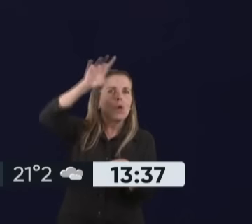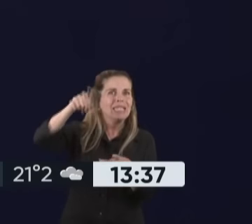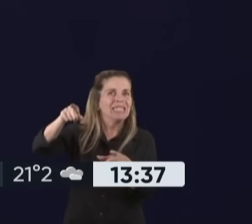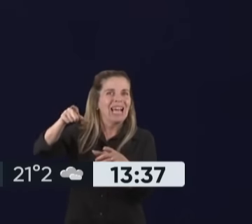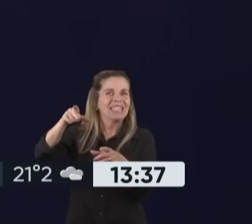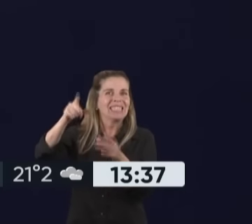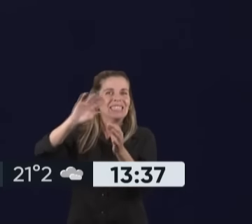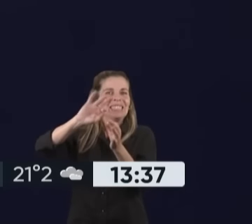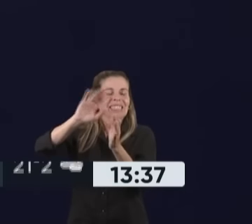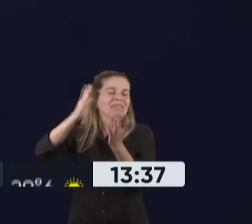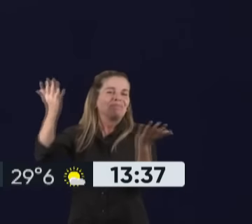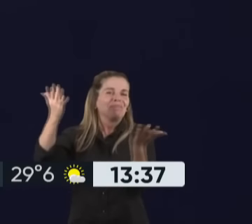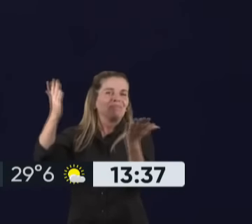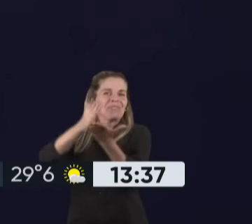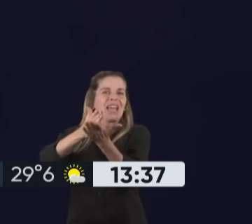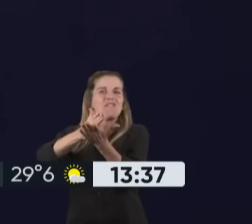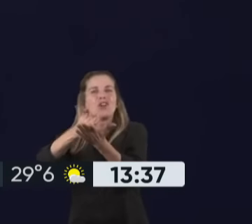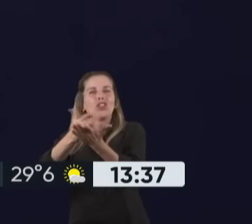tema que estudie